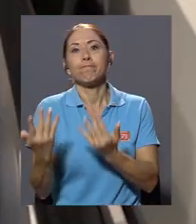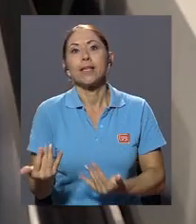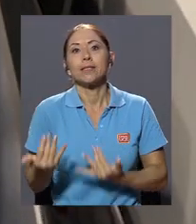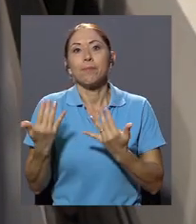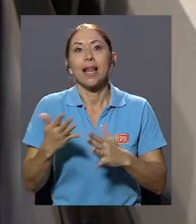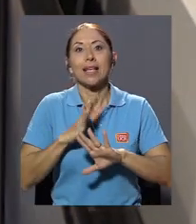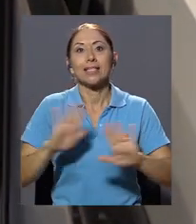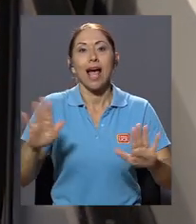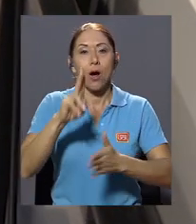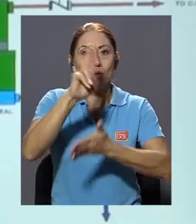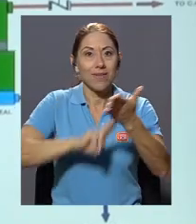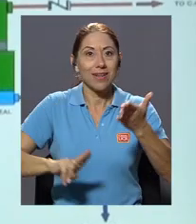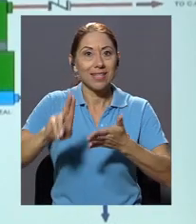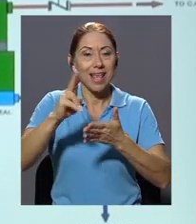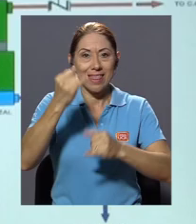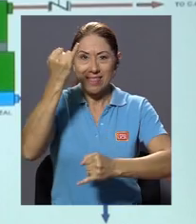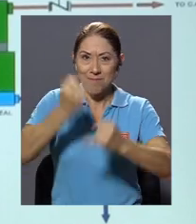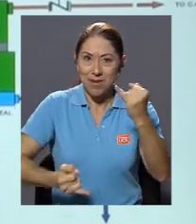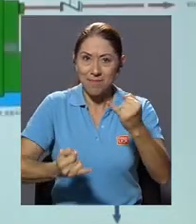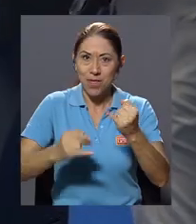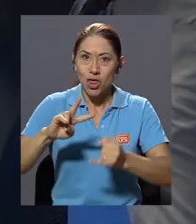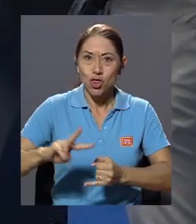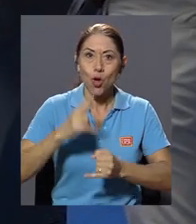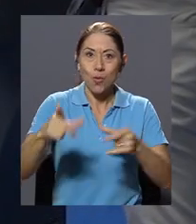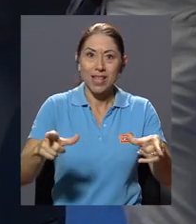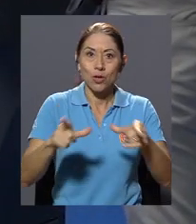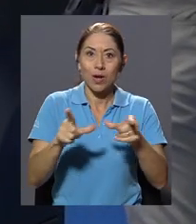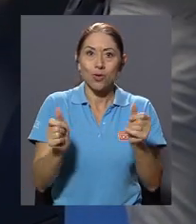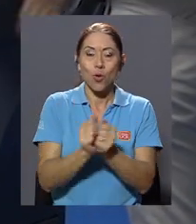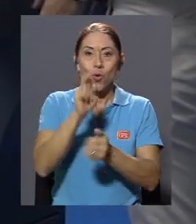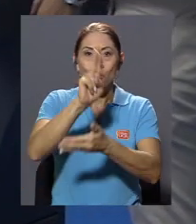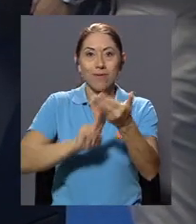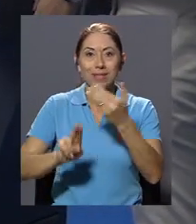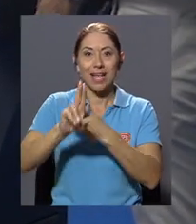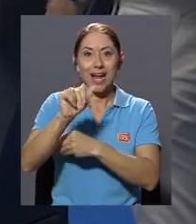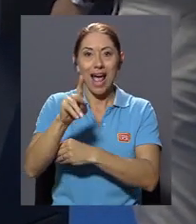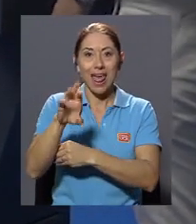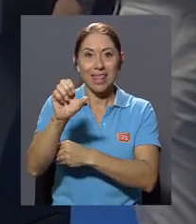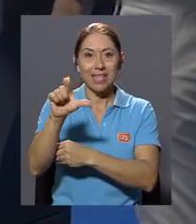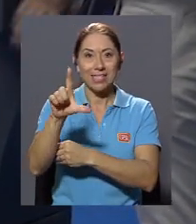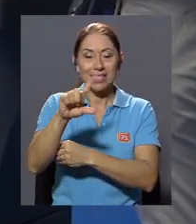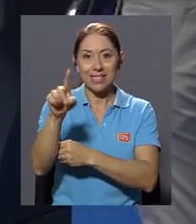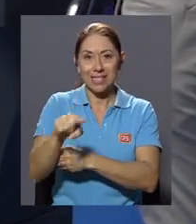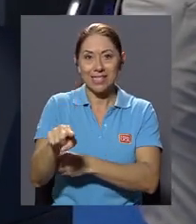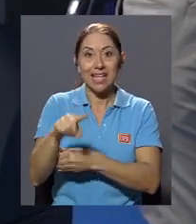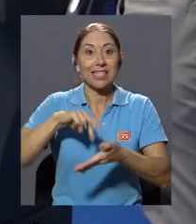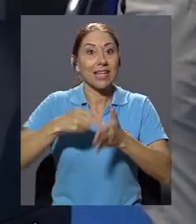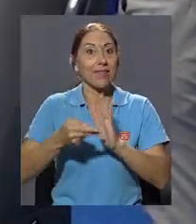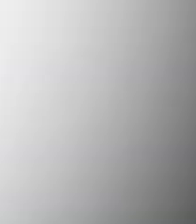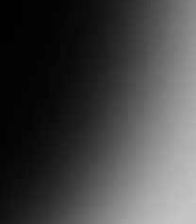universidad concrete la doble titulación con la Universidad de Cádiz, lo que ampliaría su horizonte laboral en el mundo.